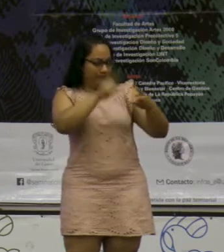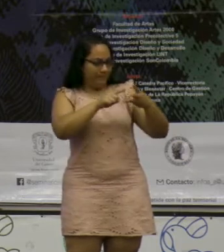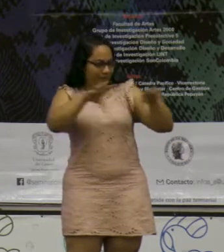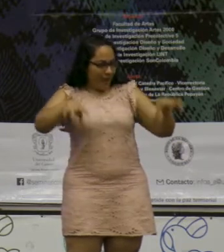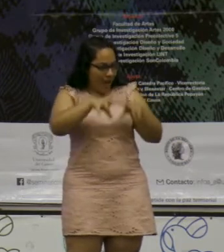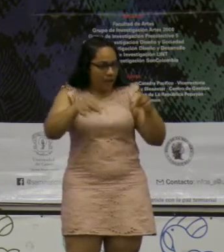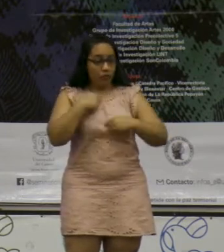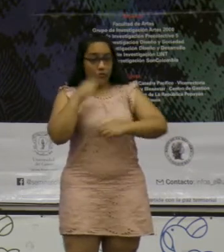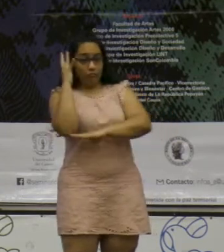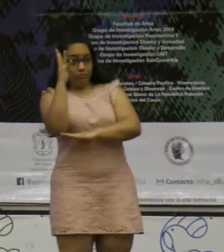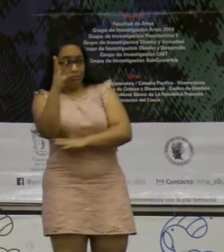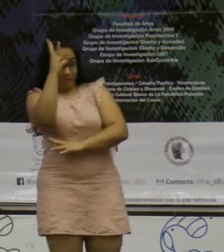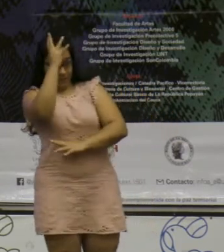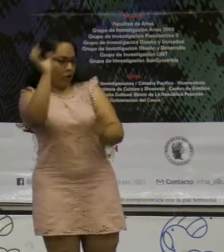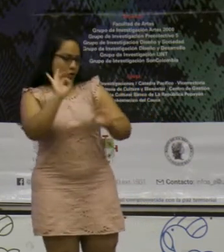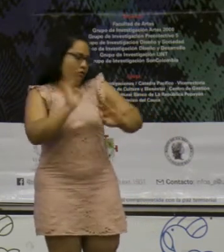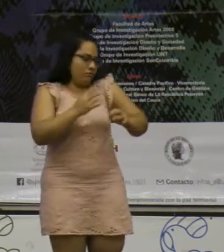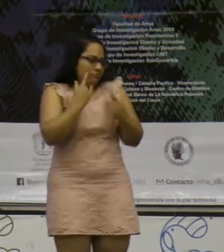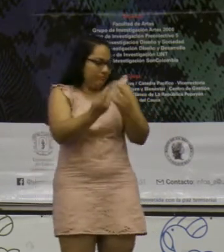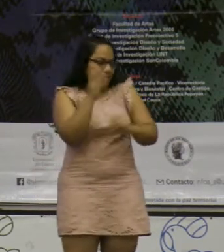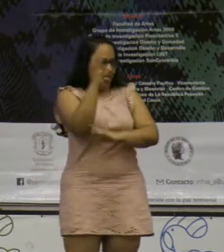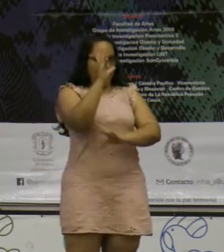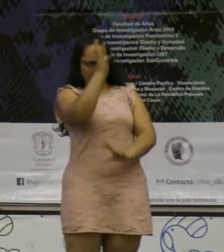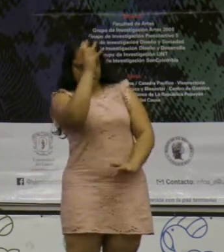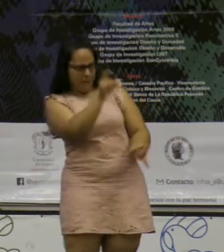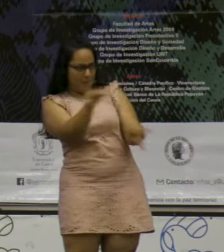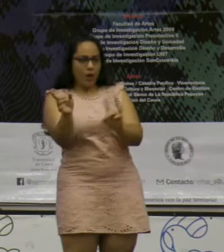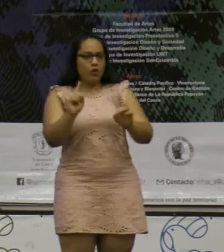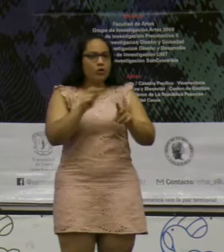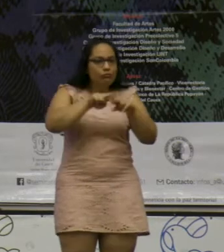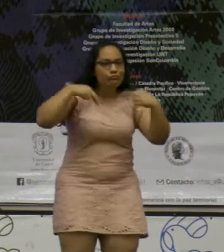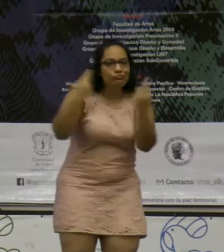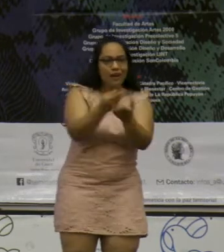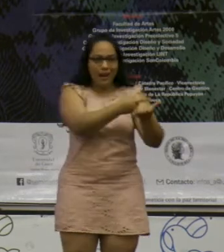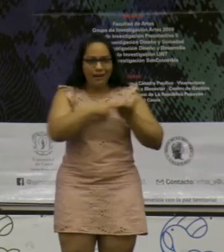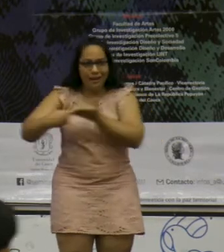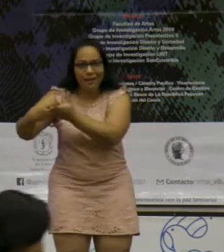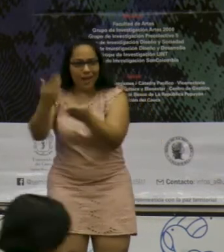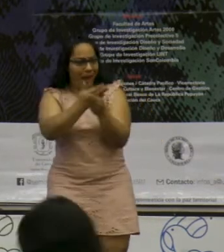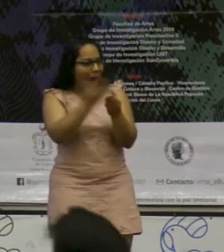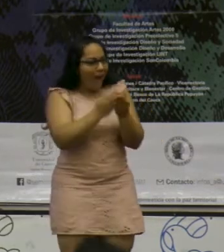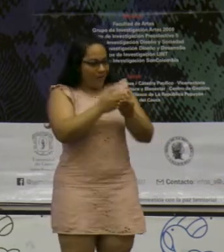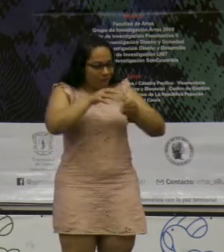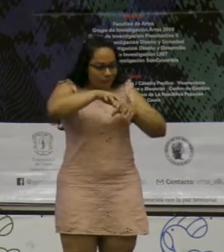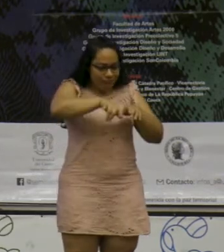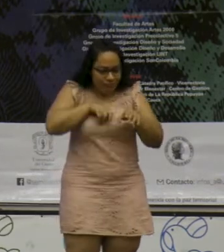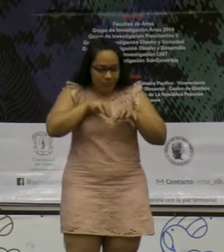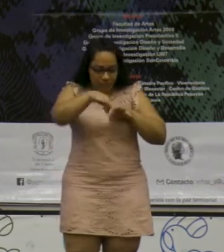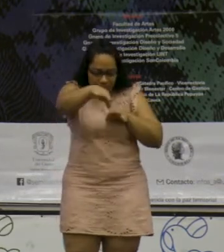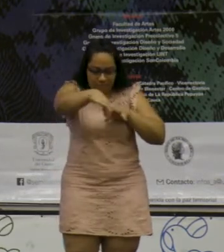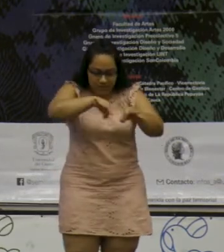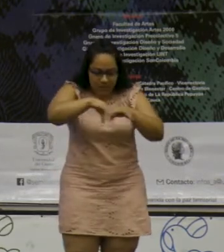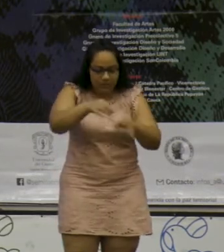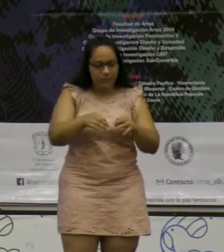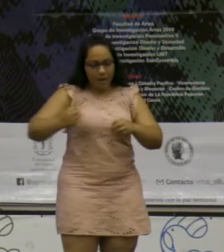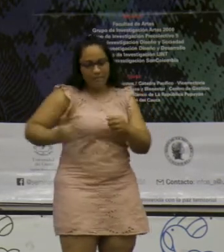un gran conferencista, ni es mi interés, pero me encanta reunirme con personas a revisar archivo, porque me parece que es una oportunidad de